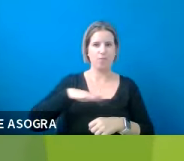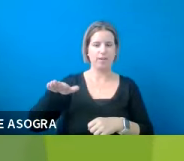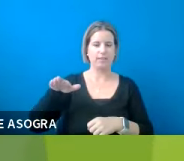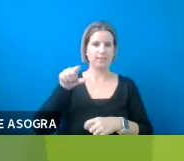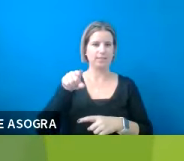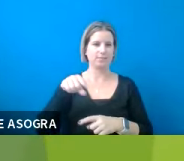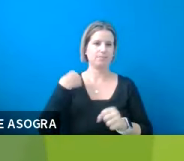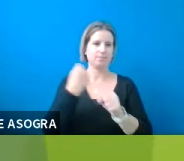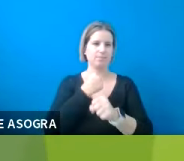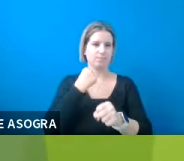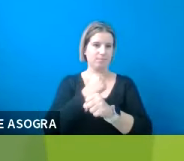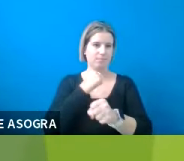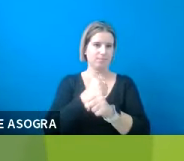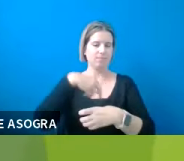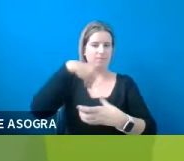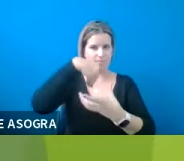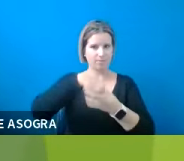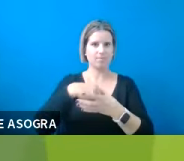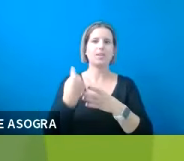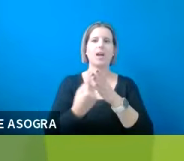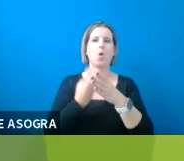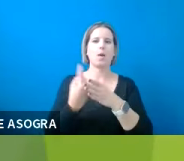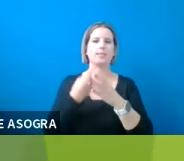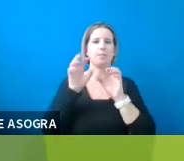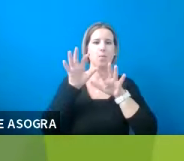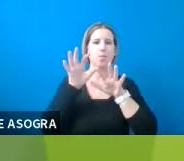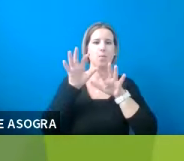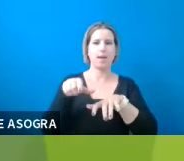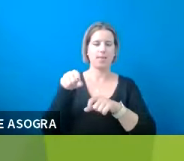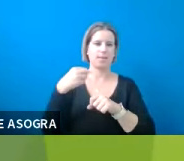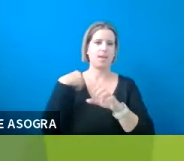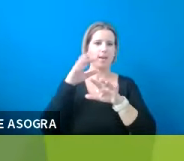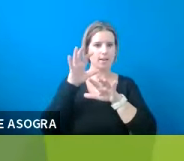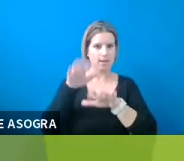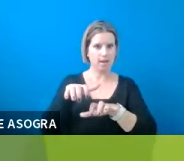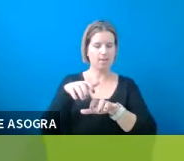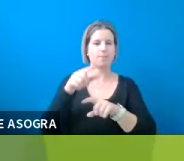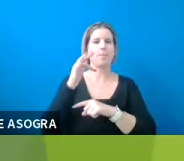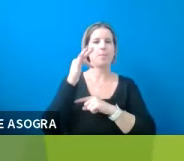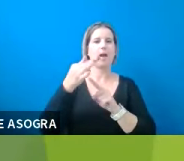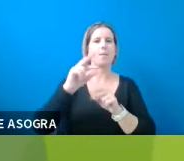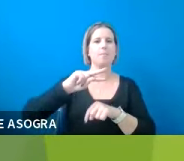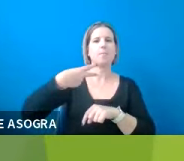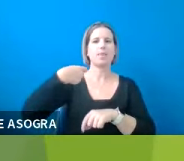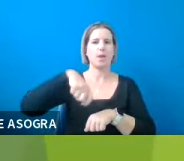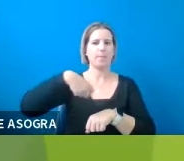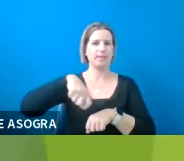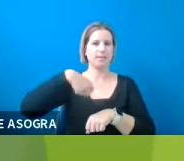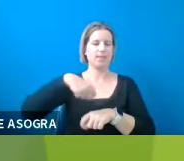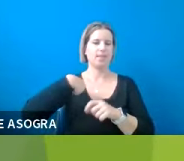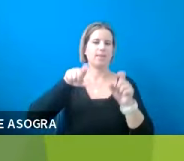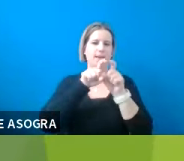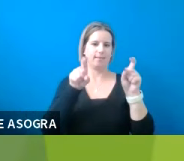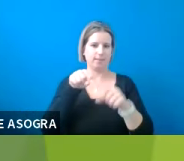en la entidad Autismo Cádiz, aquí de Cádiz, y además soy vicepresidente de la